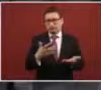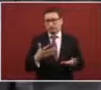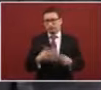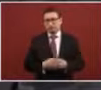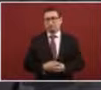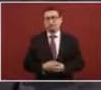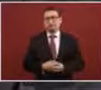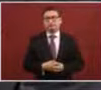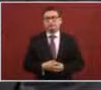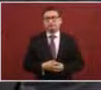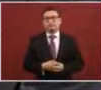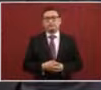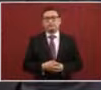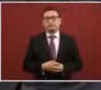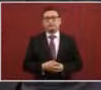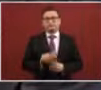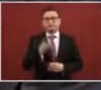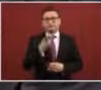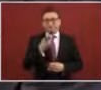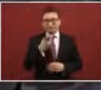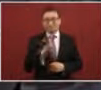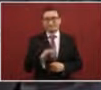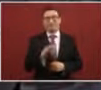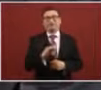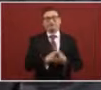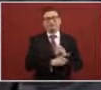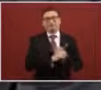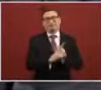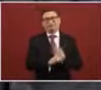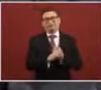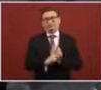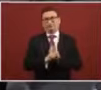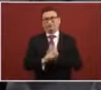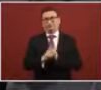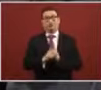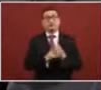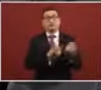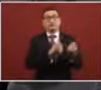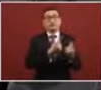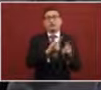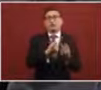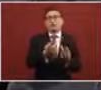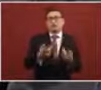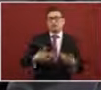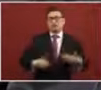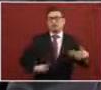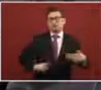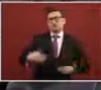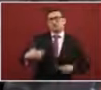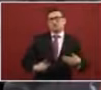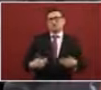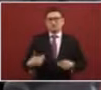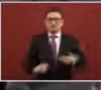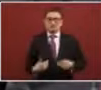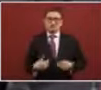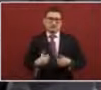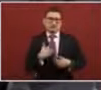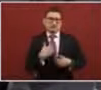Entonces, esto es lo que ha provocado cierta molestia y